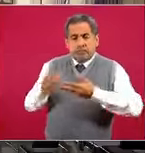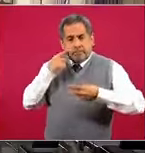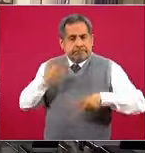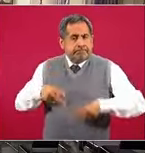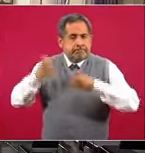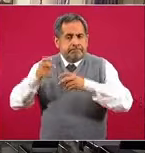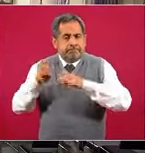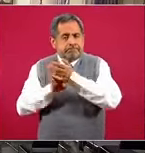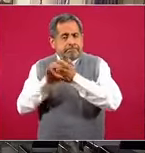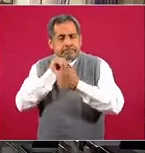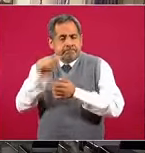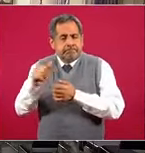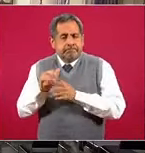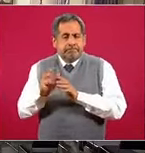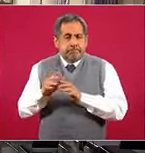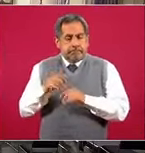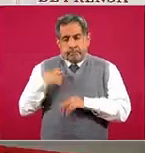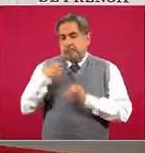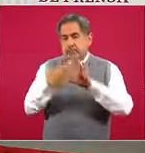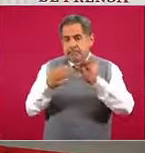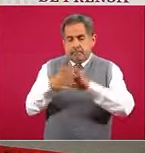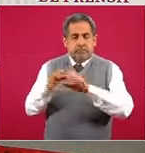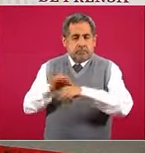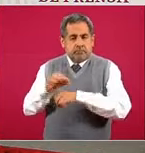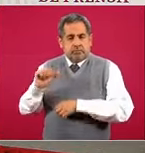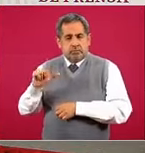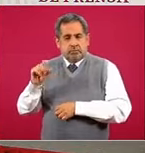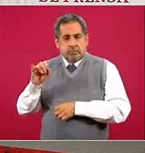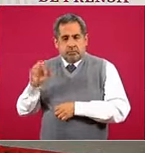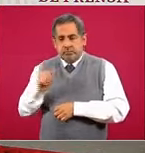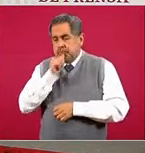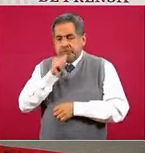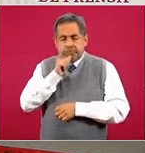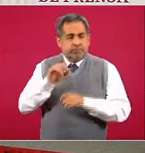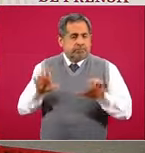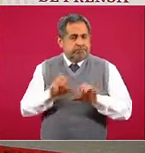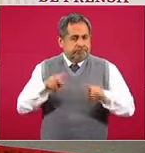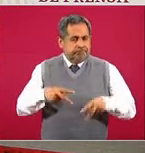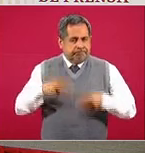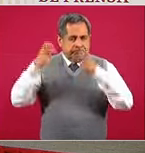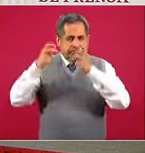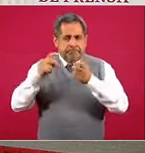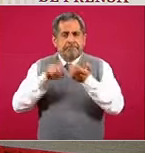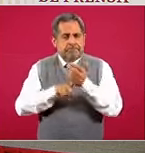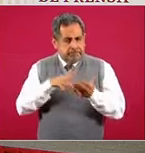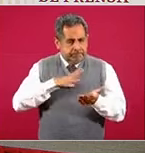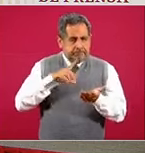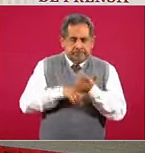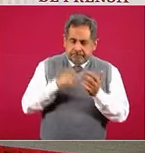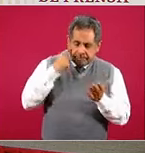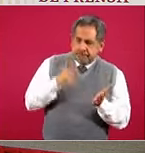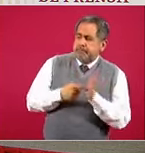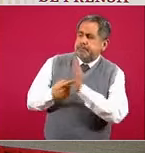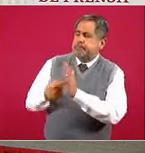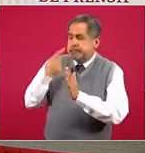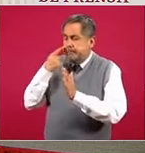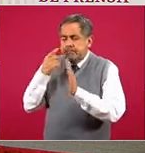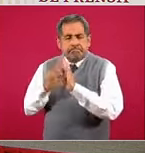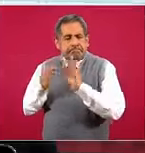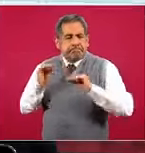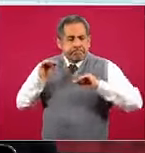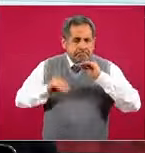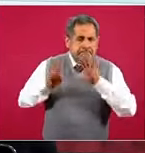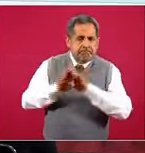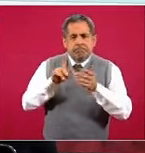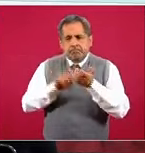la plataforma. Ya lo explicó también el doctor Alomía, todavía no se suben a la plataforma, pero están aquí, estamos incrementando